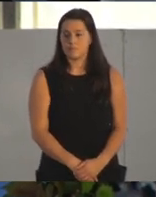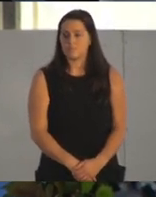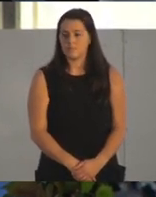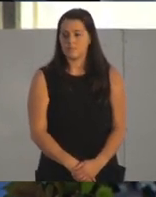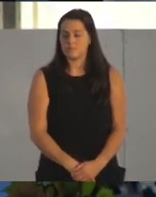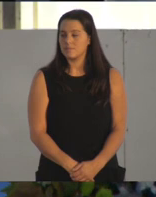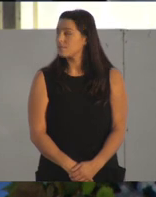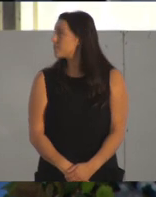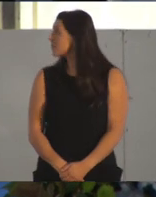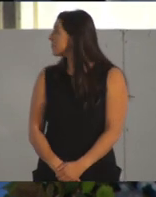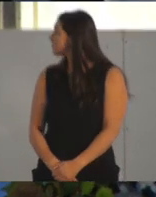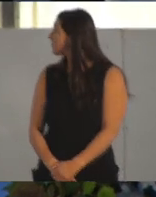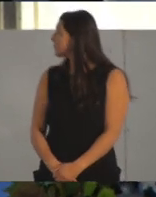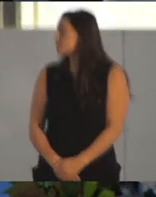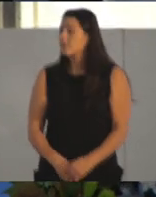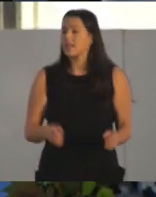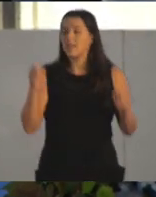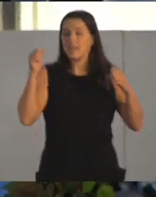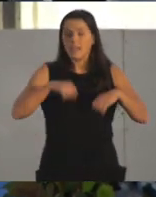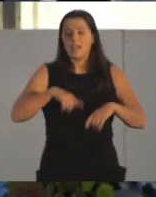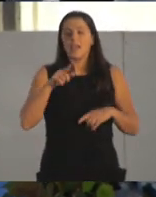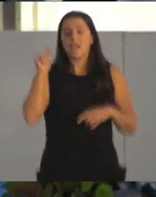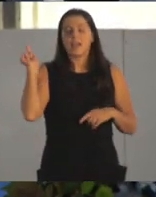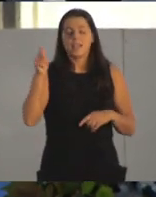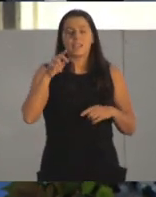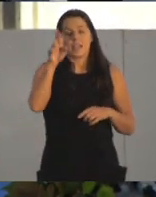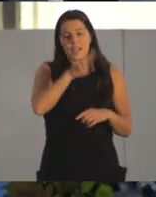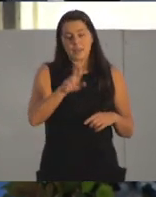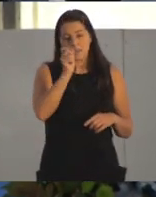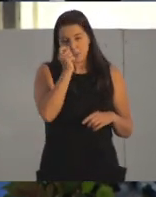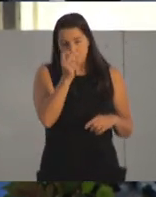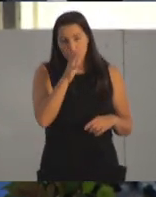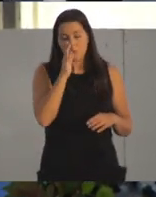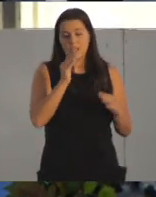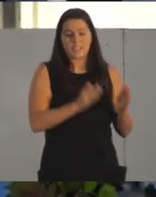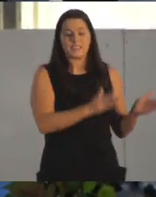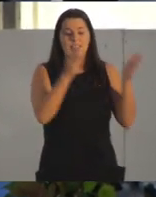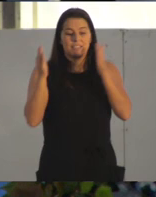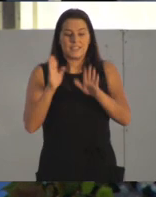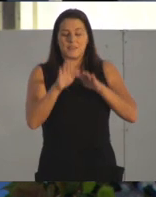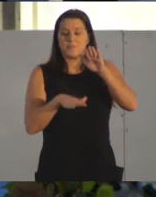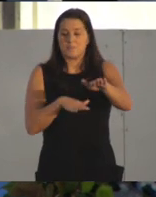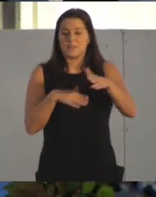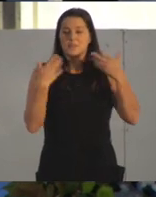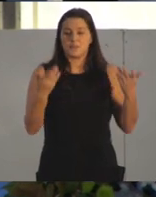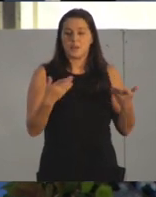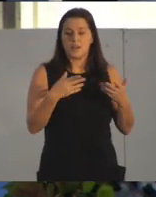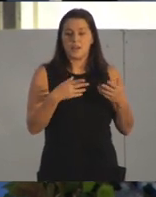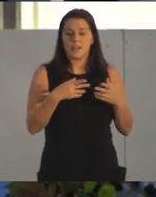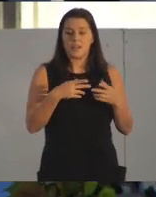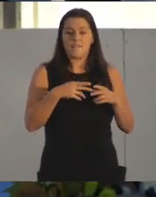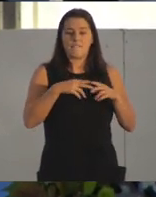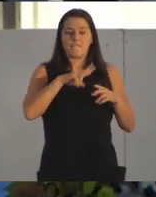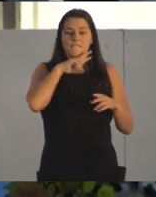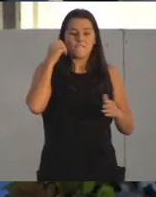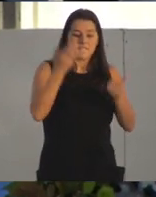Vale, aquí me voy a repetir un poco con mi compañera, porque el siguiente paso sería la valoración